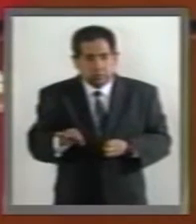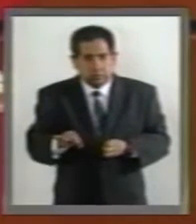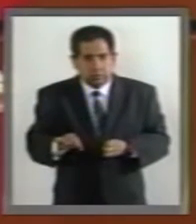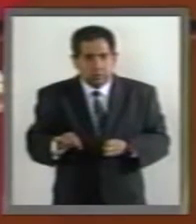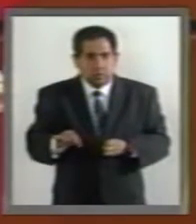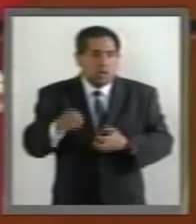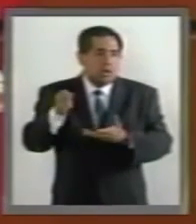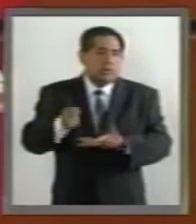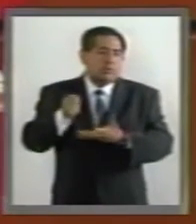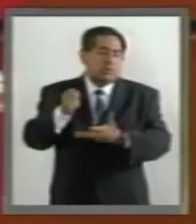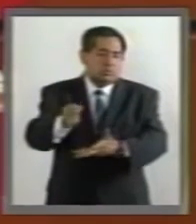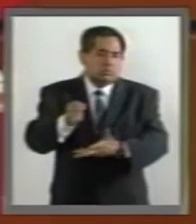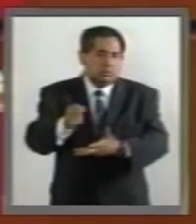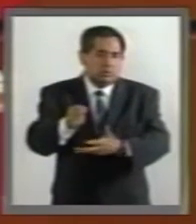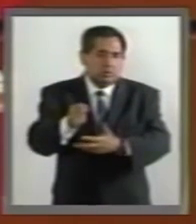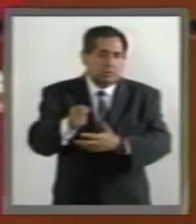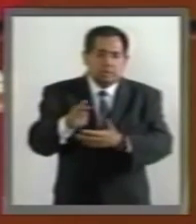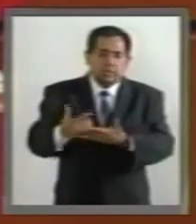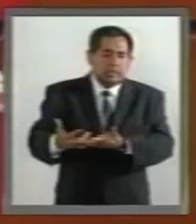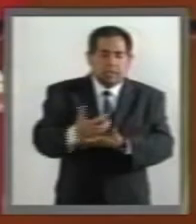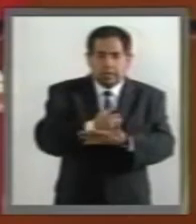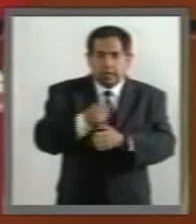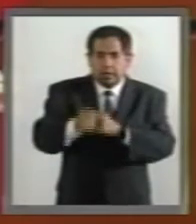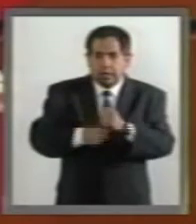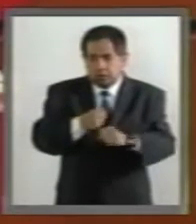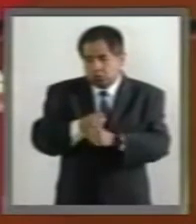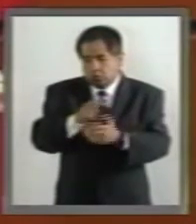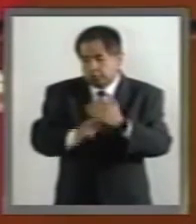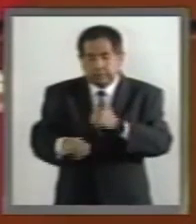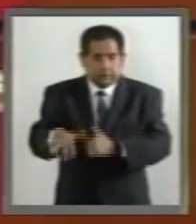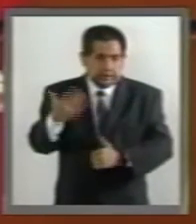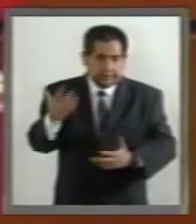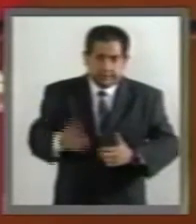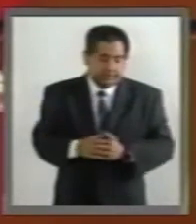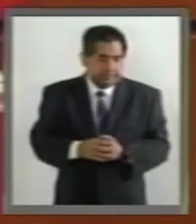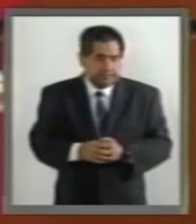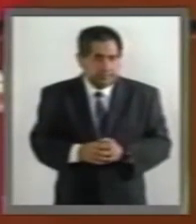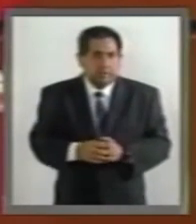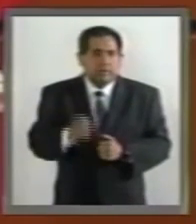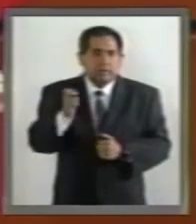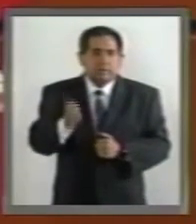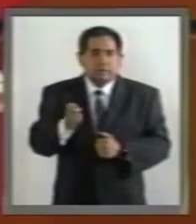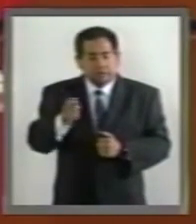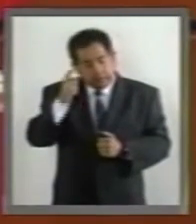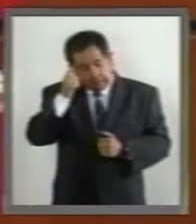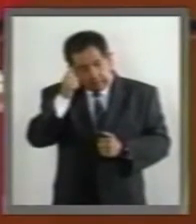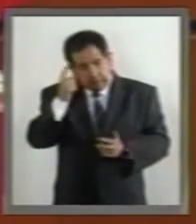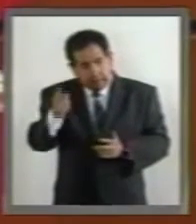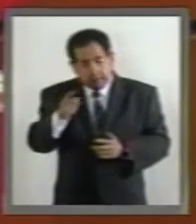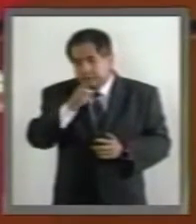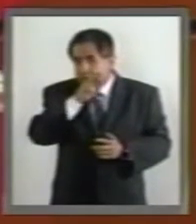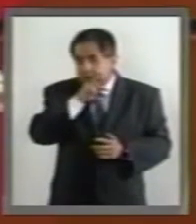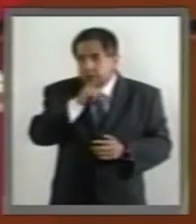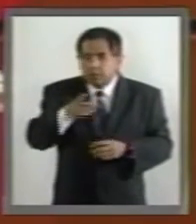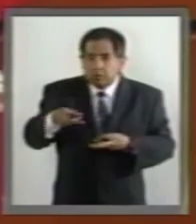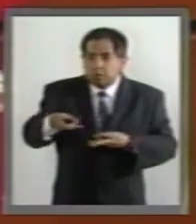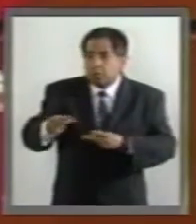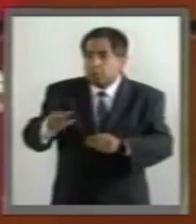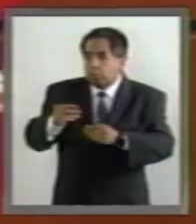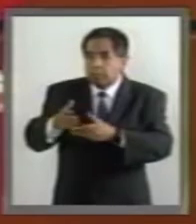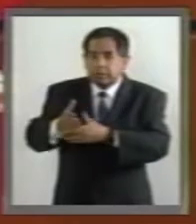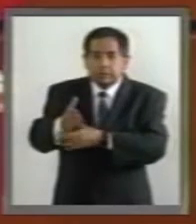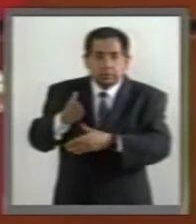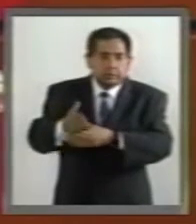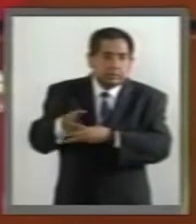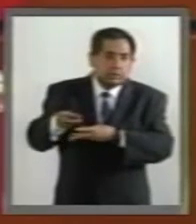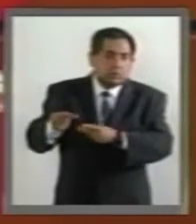del presupuesto de egresos del 2015. Entonces, se vuelve preocupante la